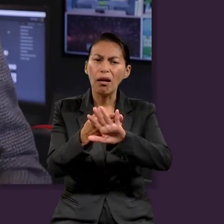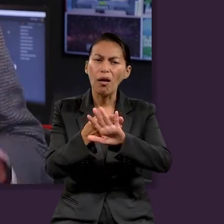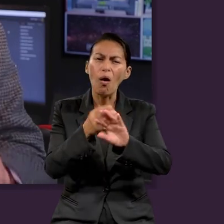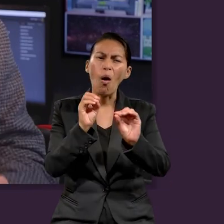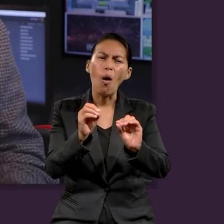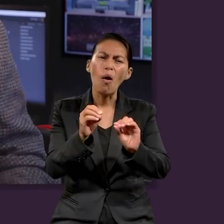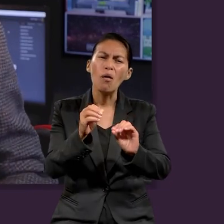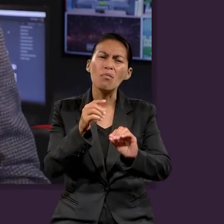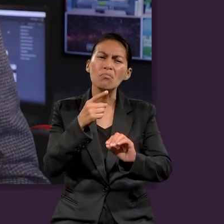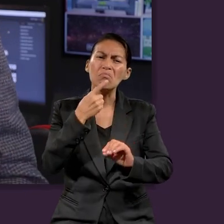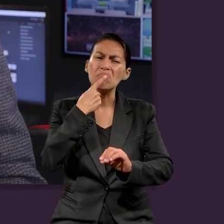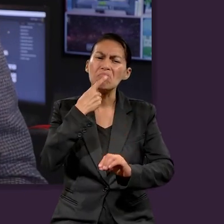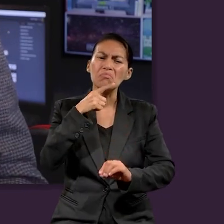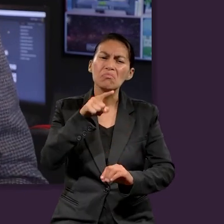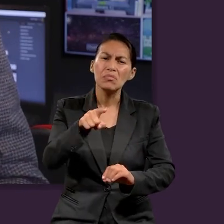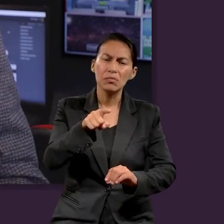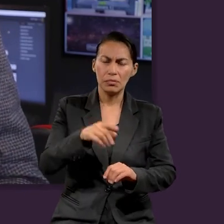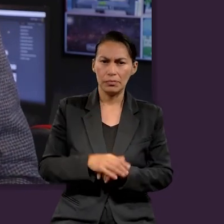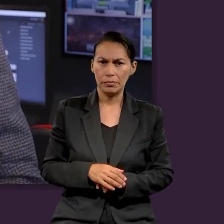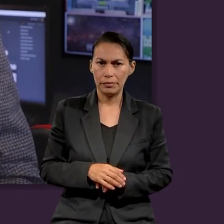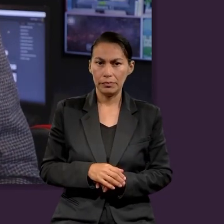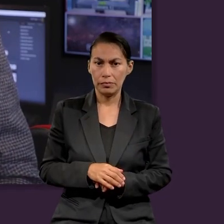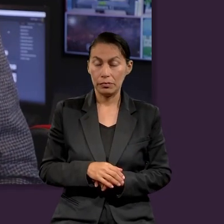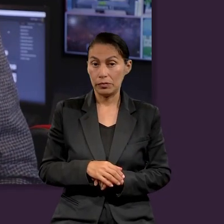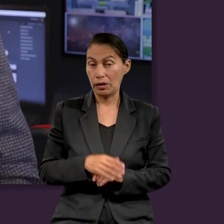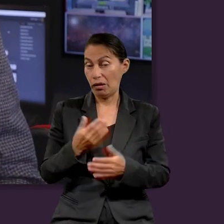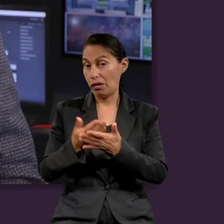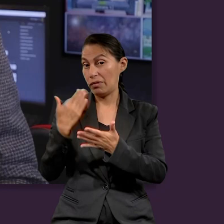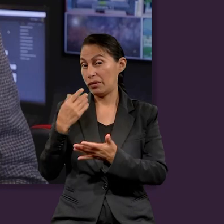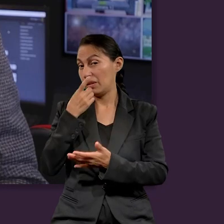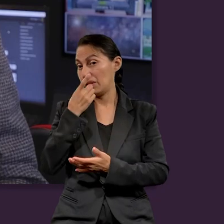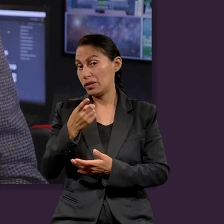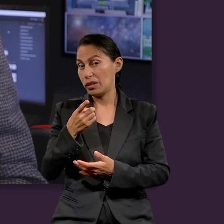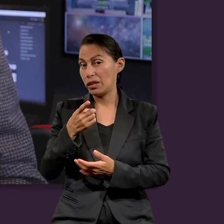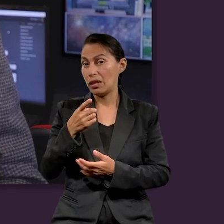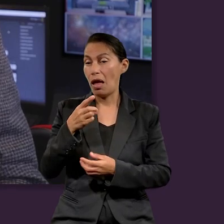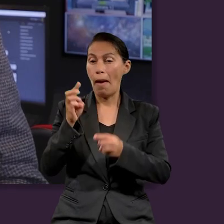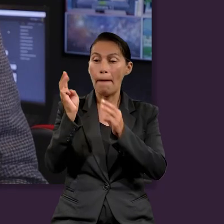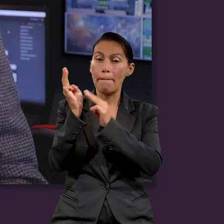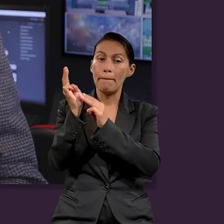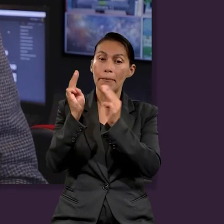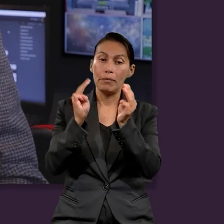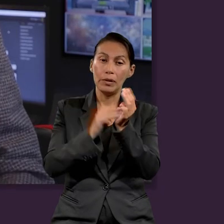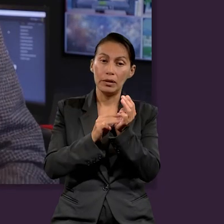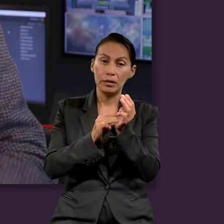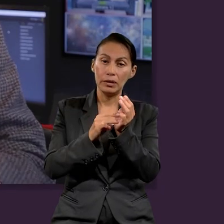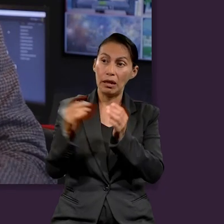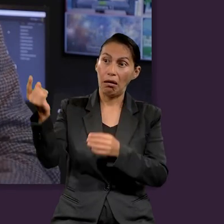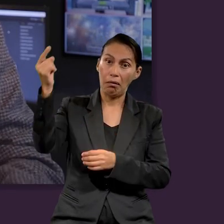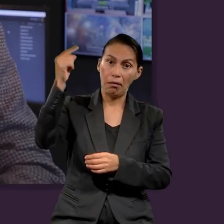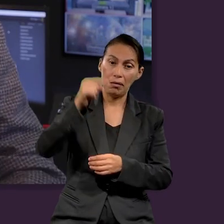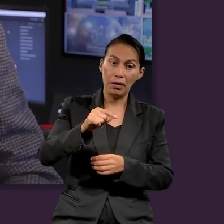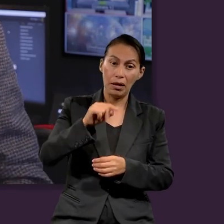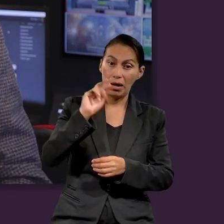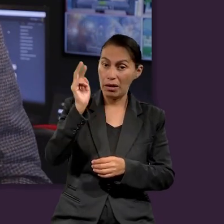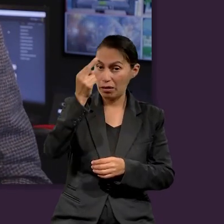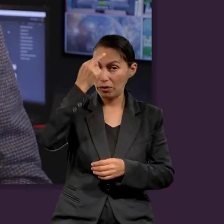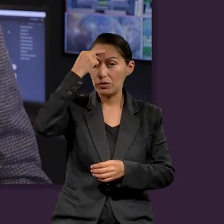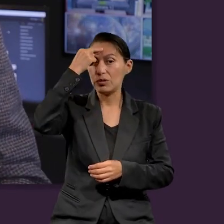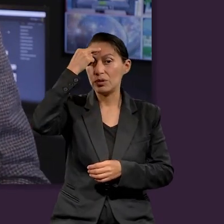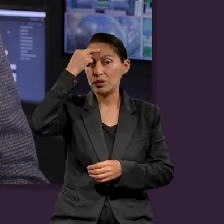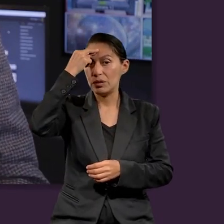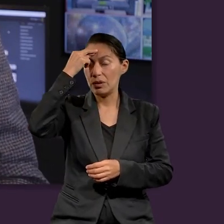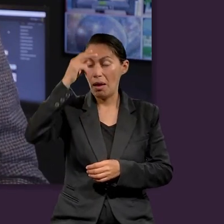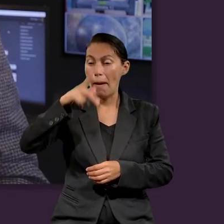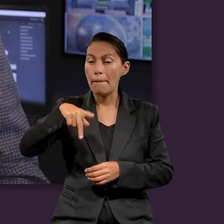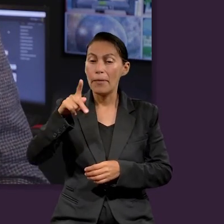como una calumnia se decía que cuando aparecía El Mesías debía ser reconocido por sus Milagros y prodigios a